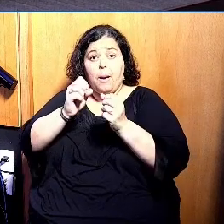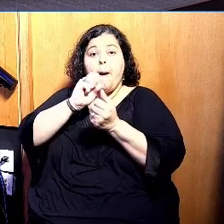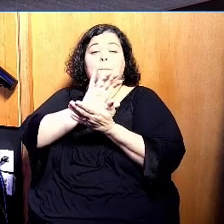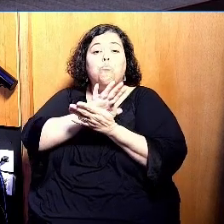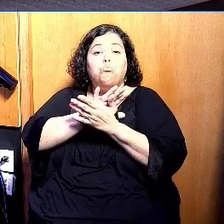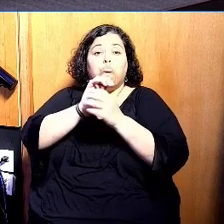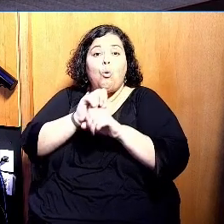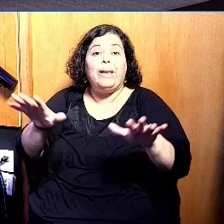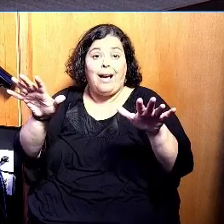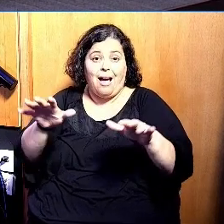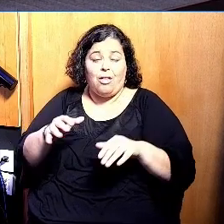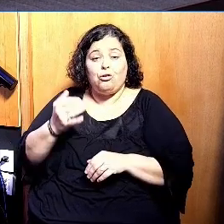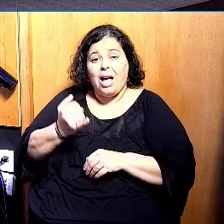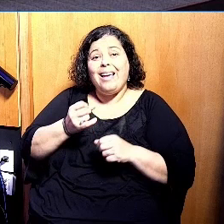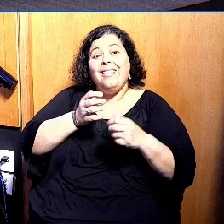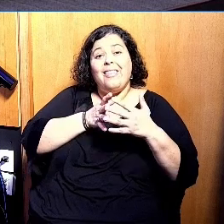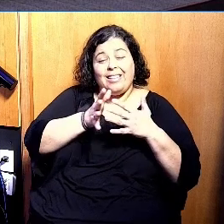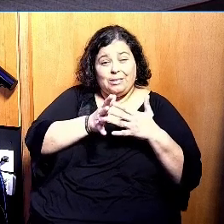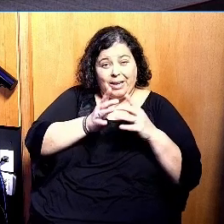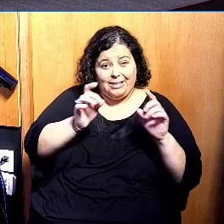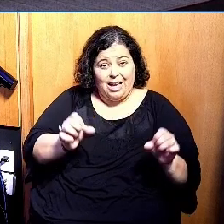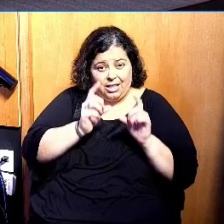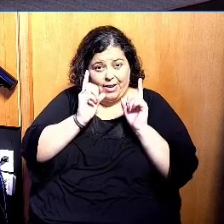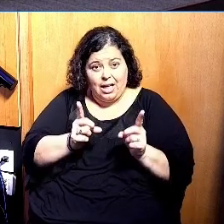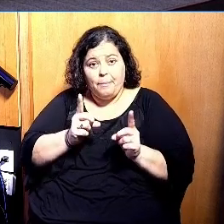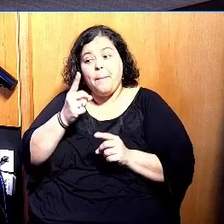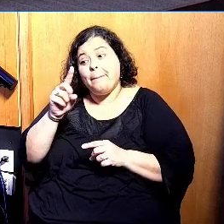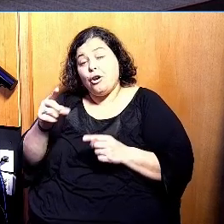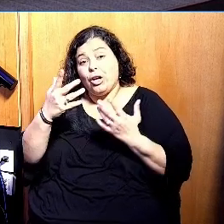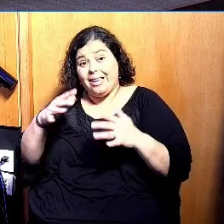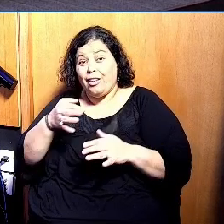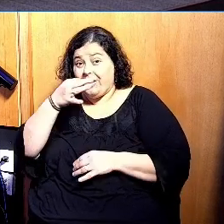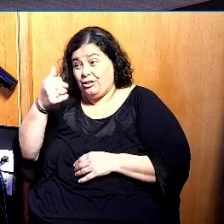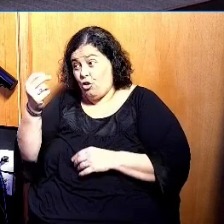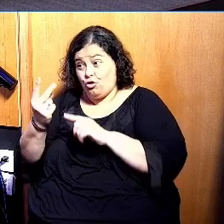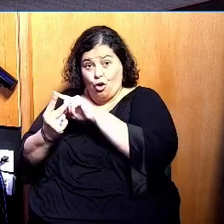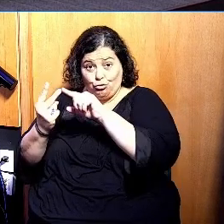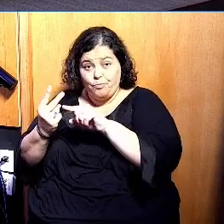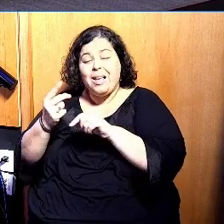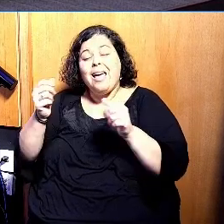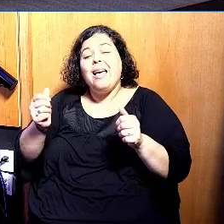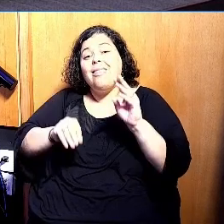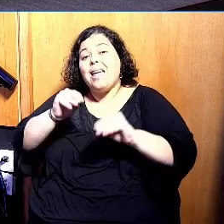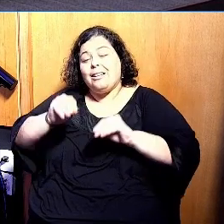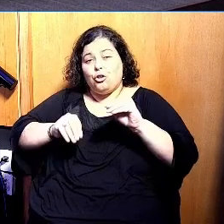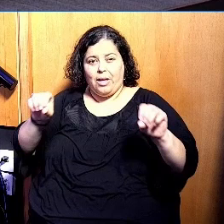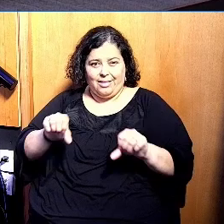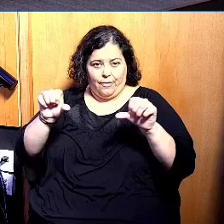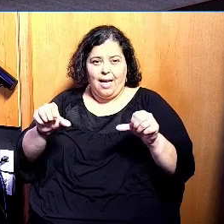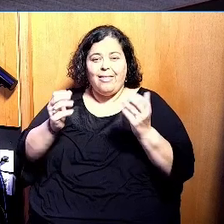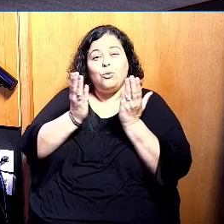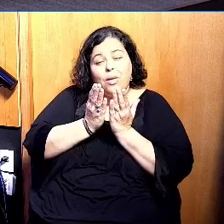publicados, en realidad están los de transparencia activa ahí, pero los que yo quiero destacar son estos dos, que son datos de la actividad tanto de estudiantes